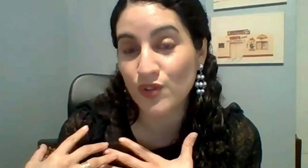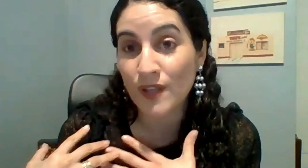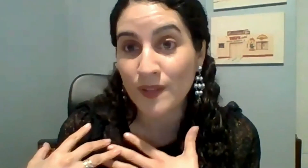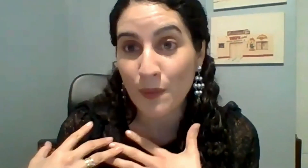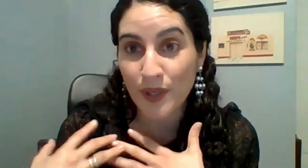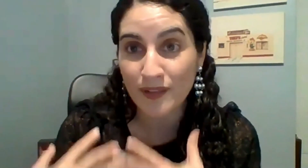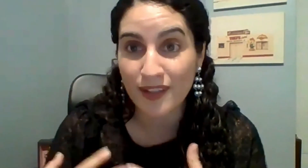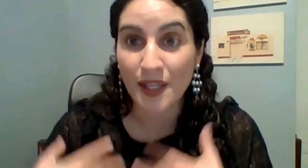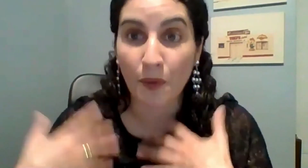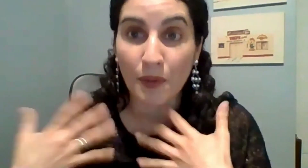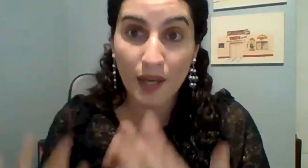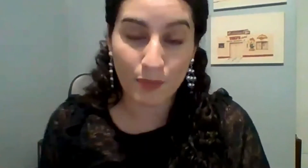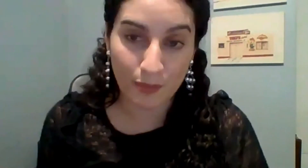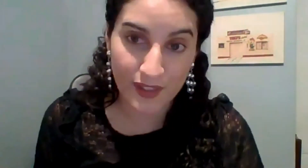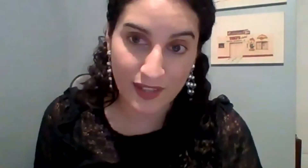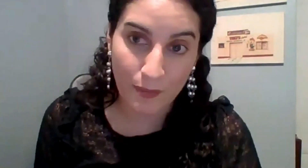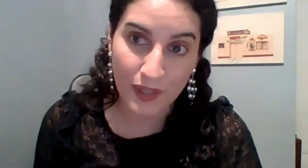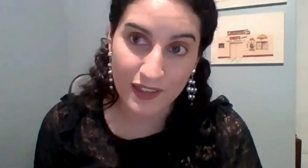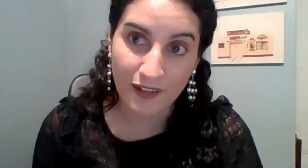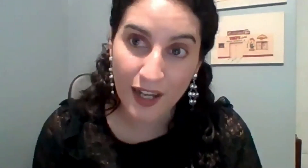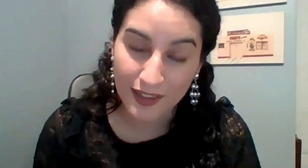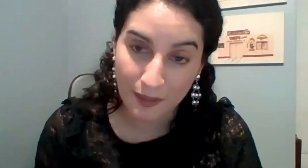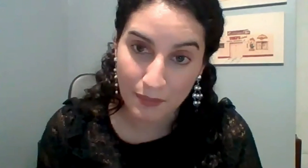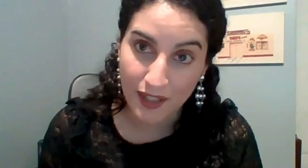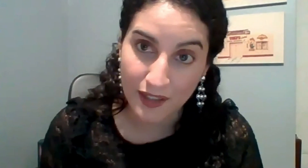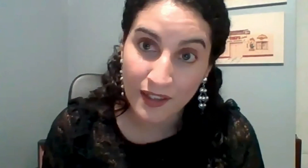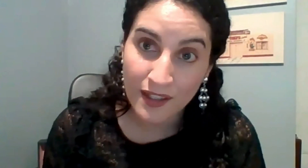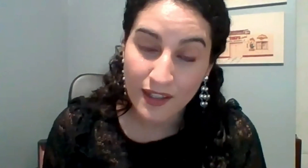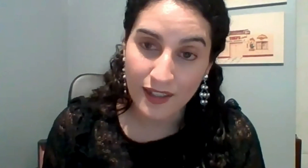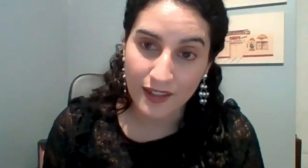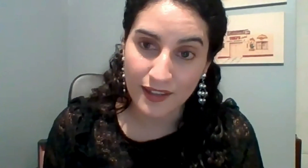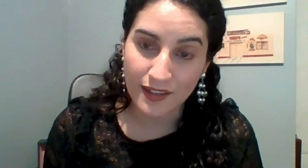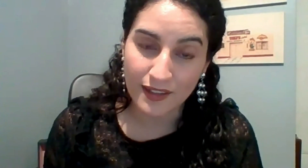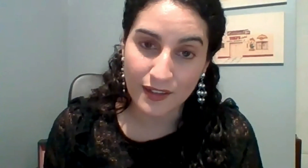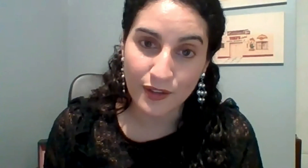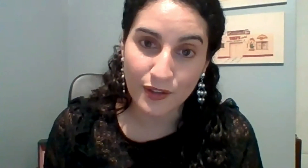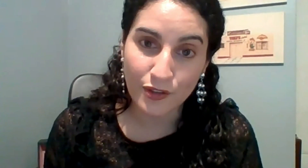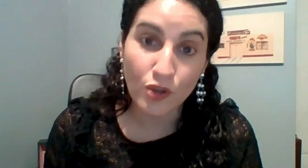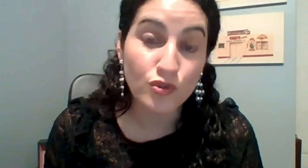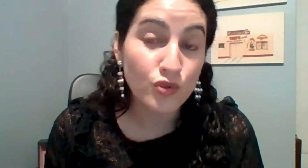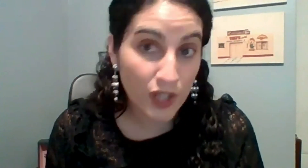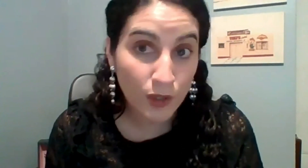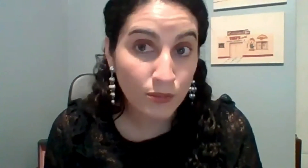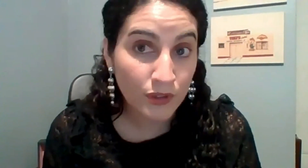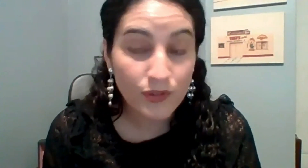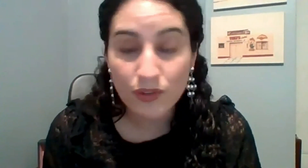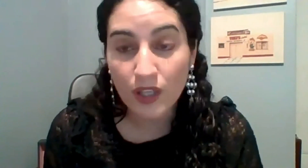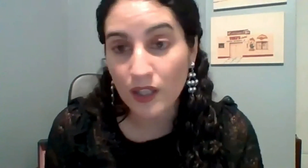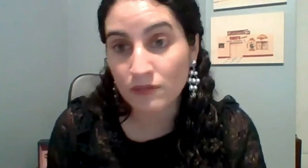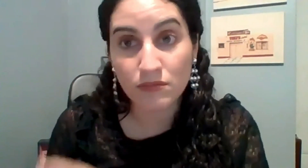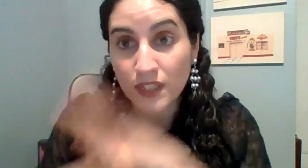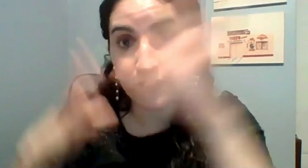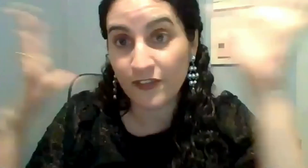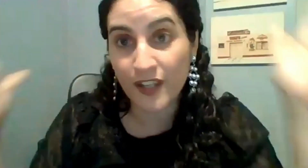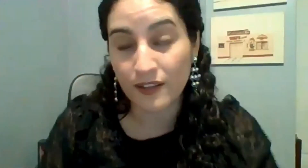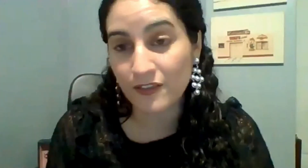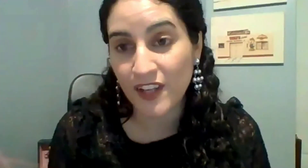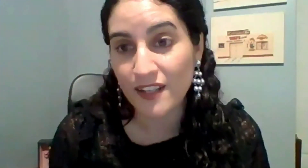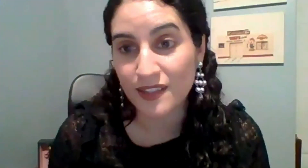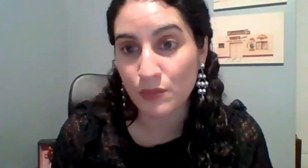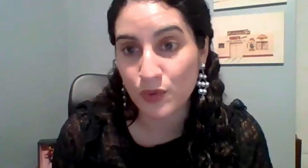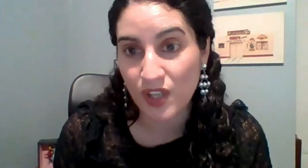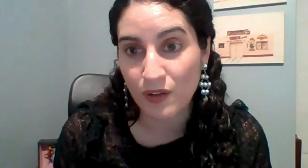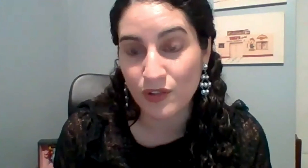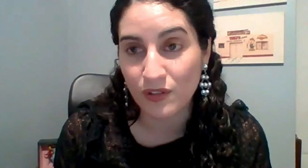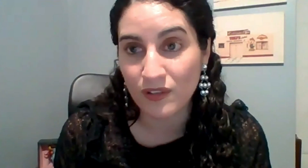los docentes pueden desarrollar propuestas para trabajar también con sus alumnos en